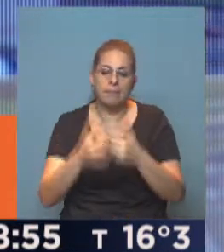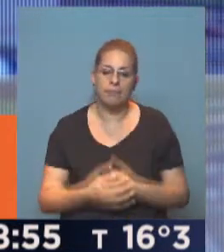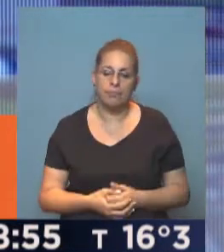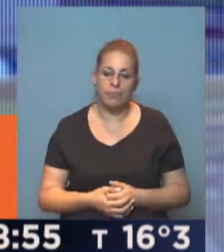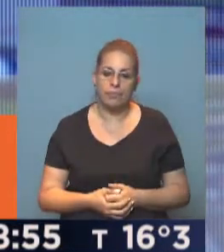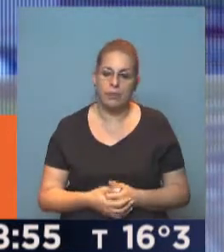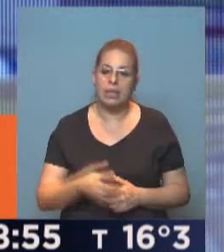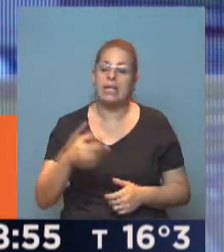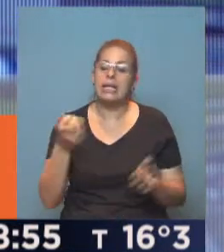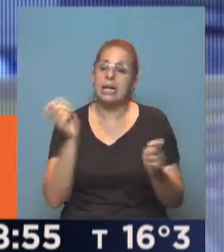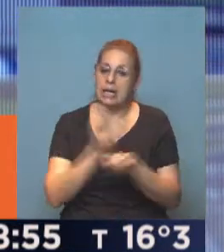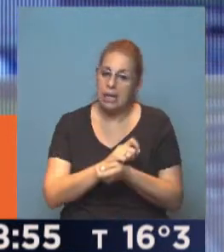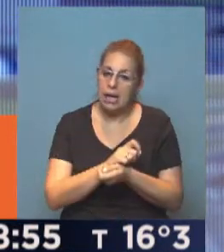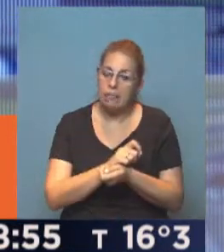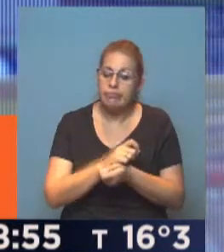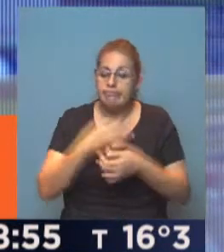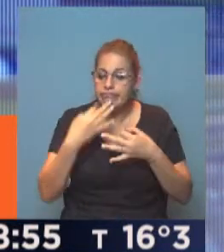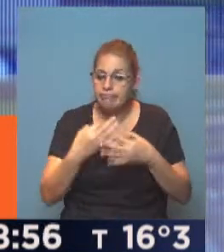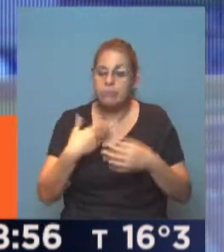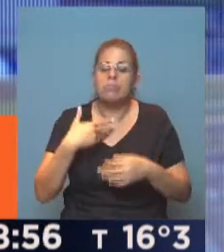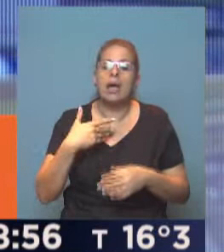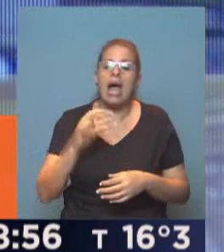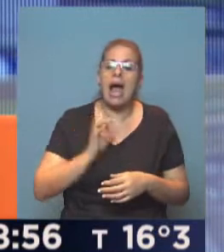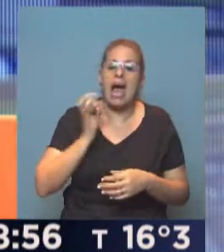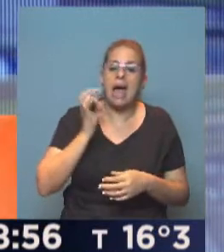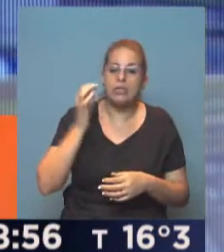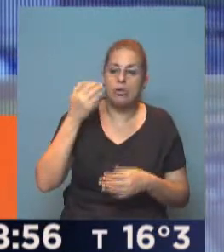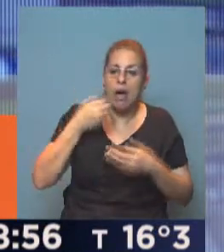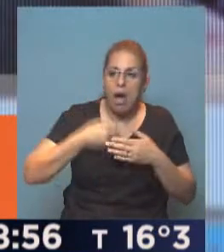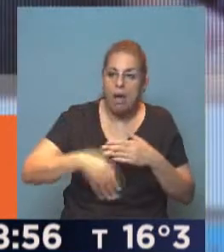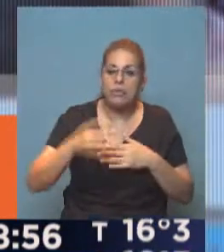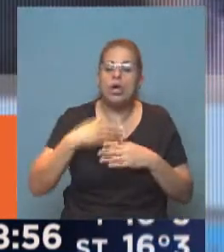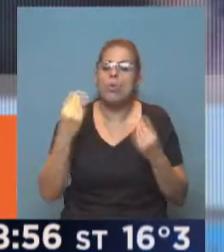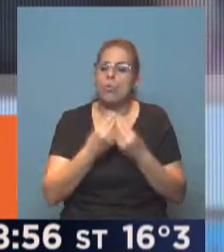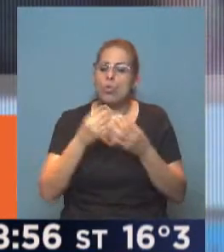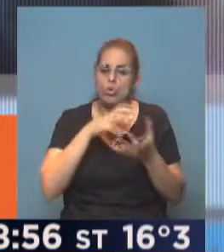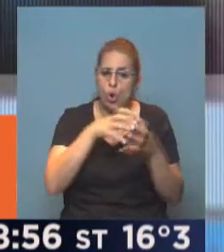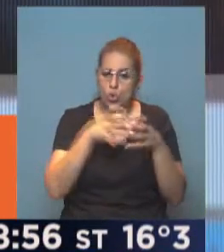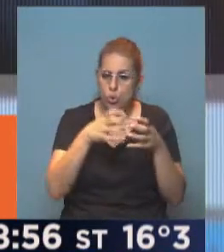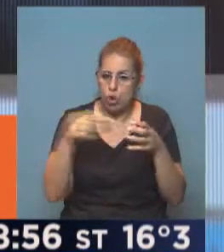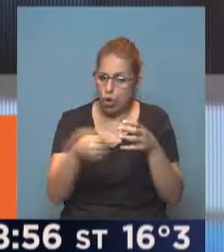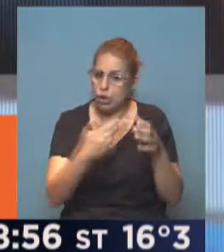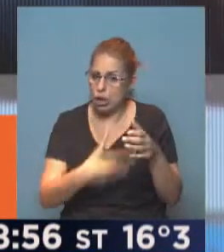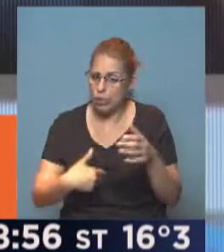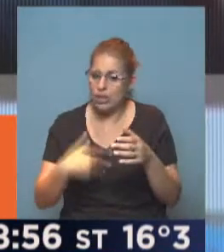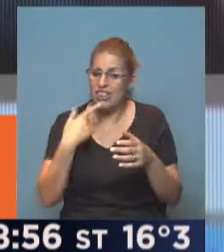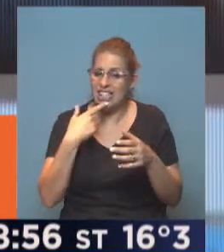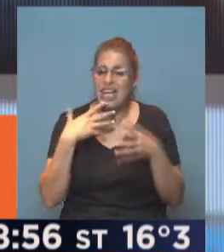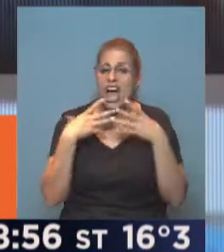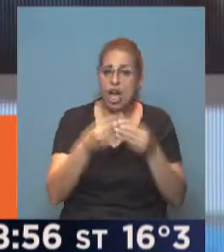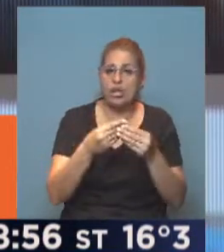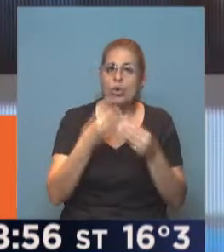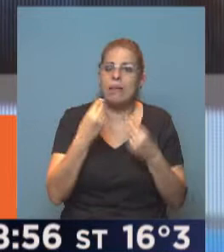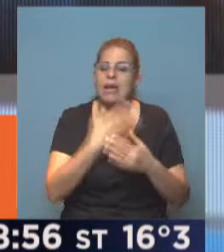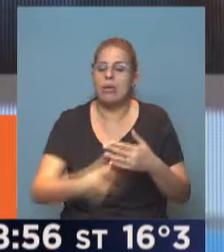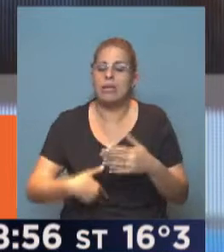que fue un cambio bastante copernicano porque desde principios de años muchos sectores de oposición, con el argumento de ayudar a la gobernabilidad,